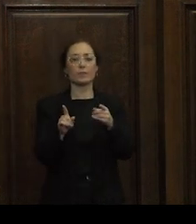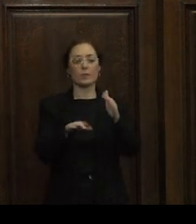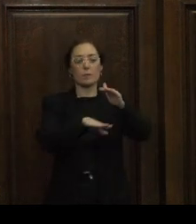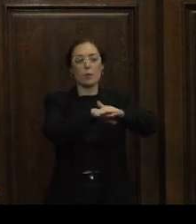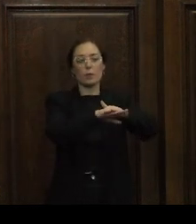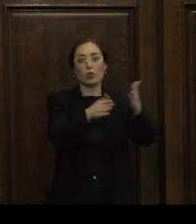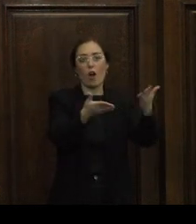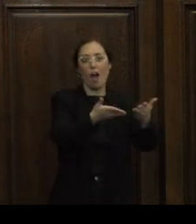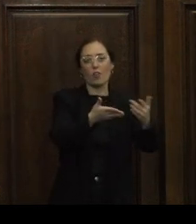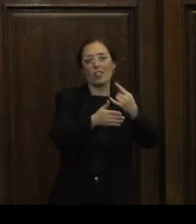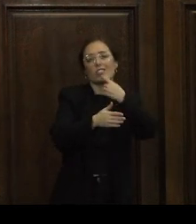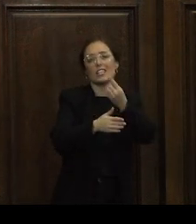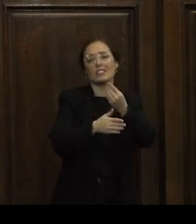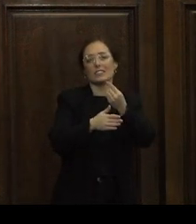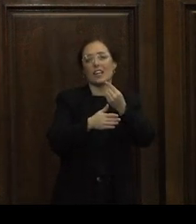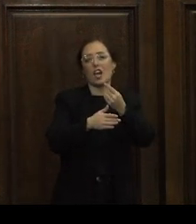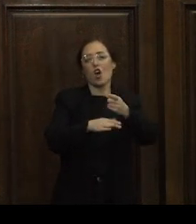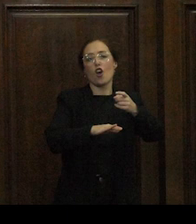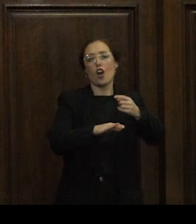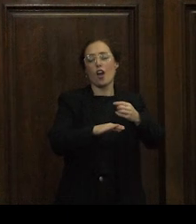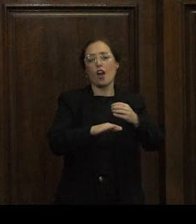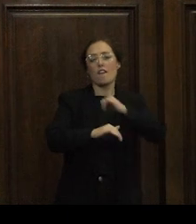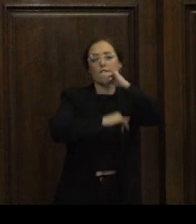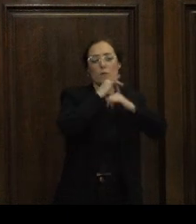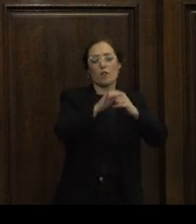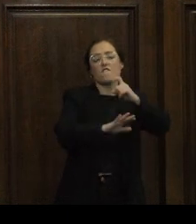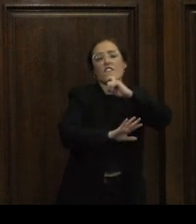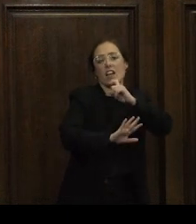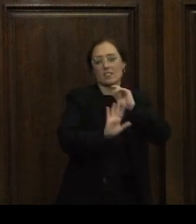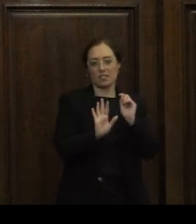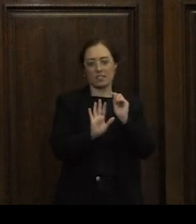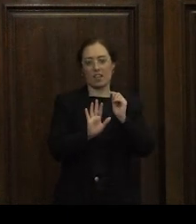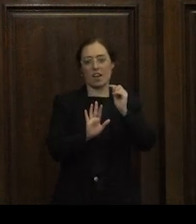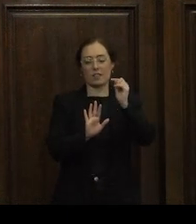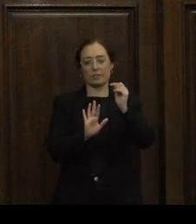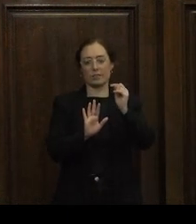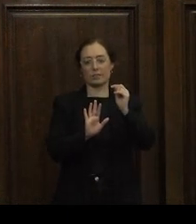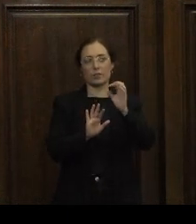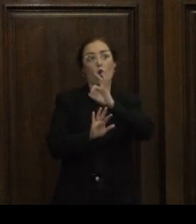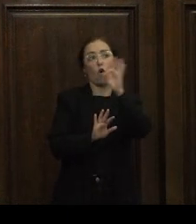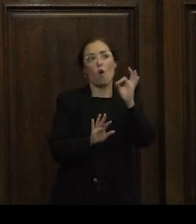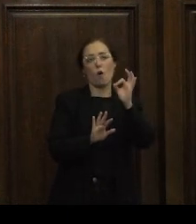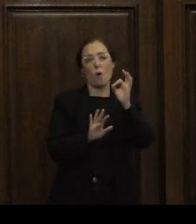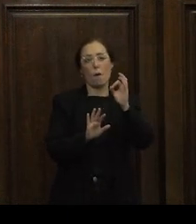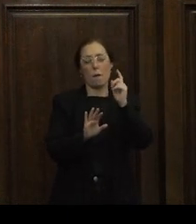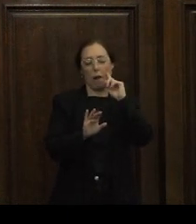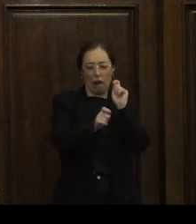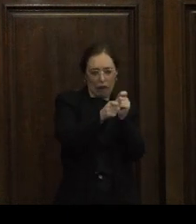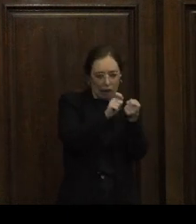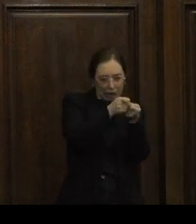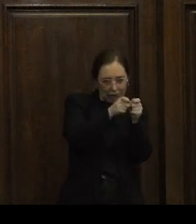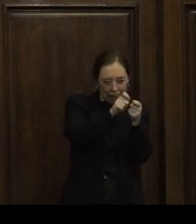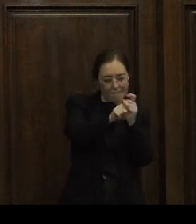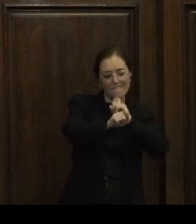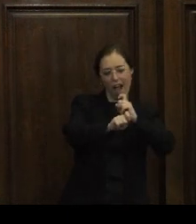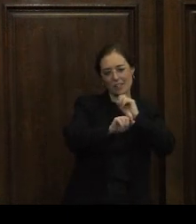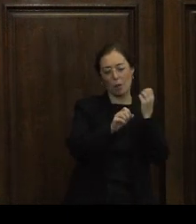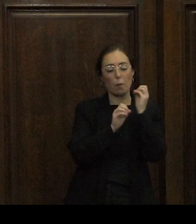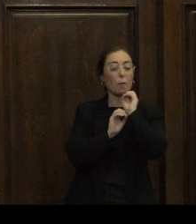lo que se dan llamar ahora fake news, ¿no? O sea, no es que no hubiera noticias falsas o falseadas